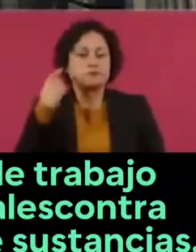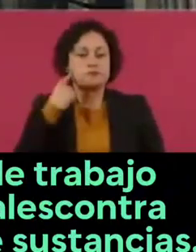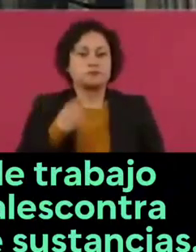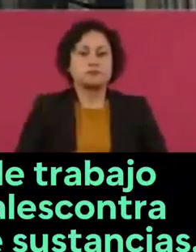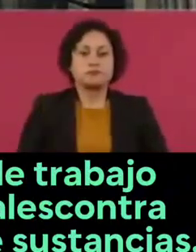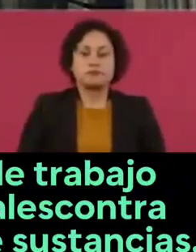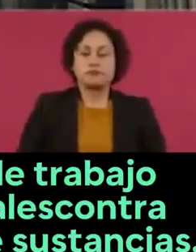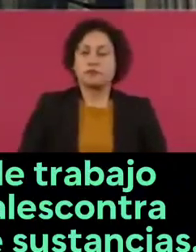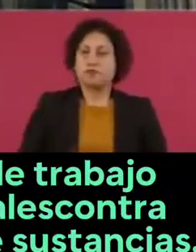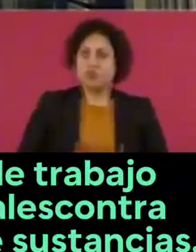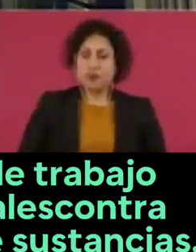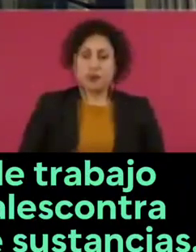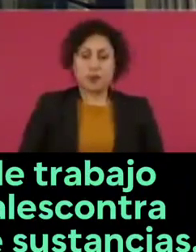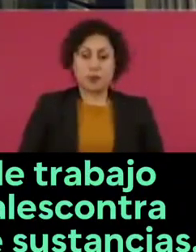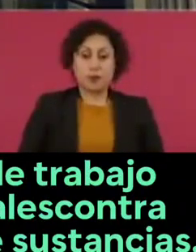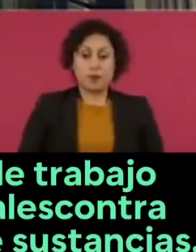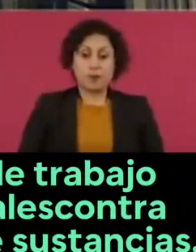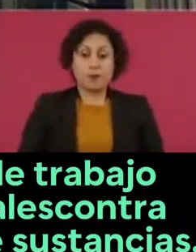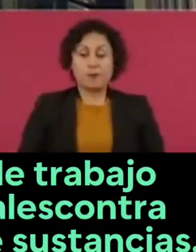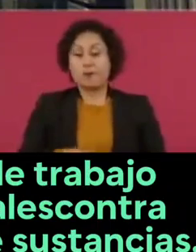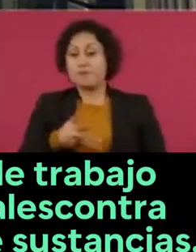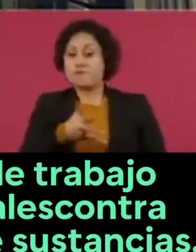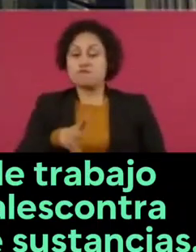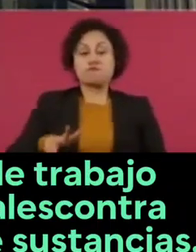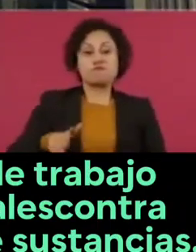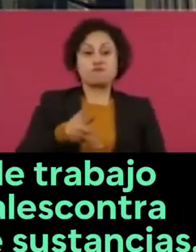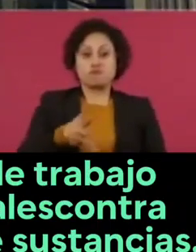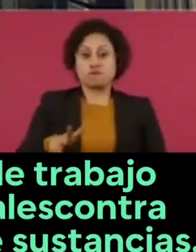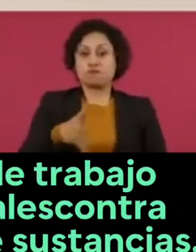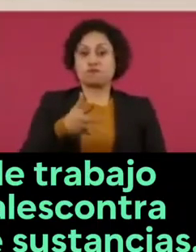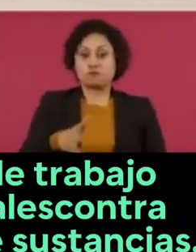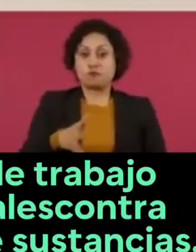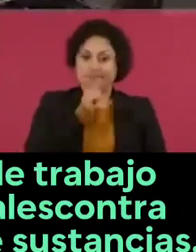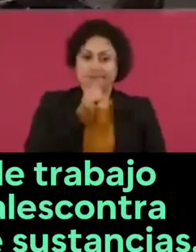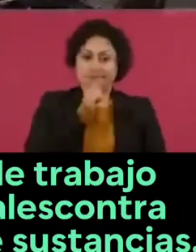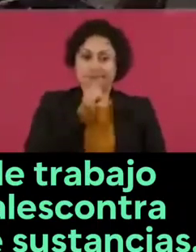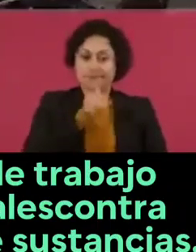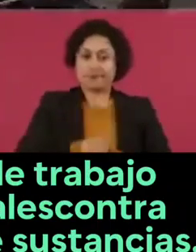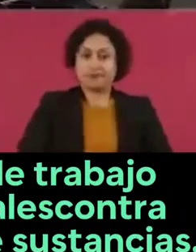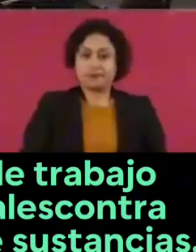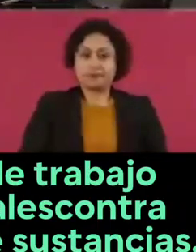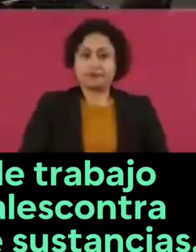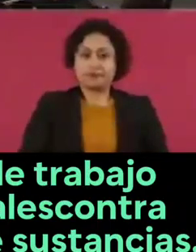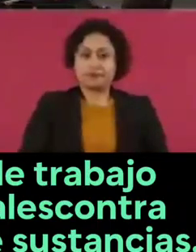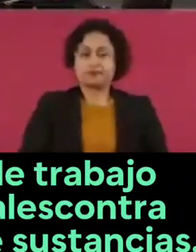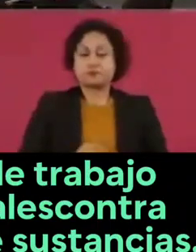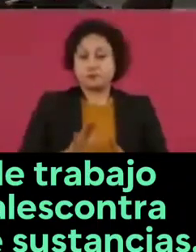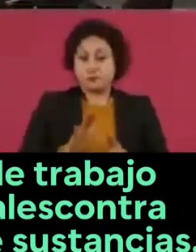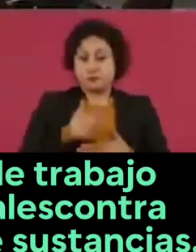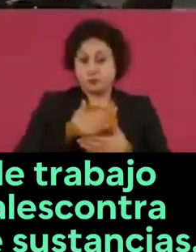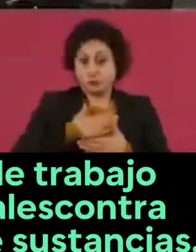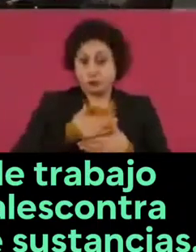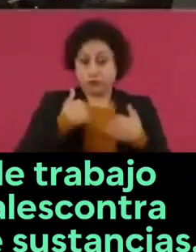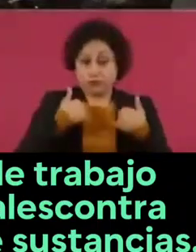deben de haber como unos 200 hospitales así. Me consta que